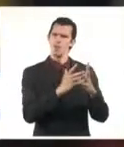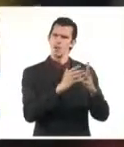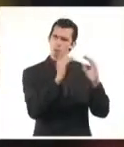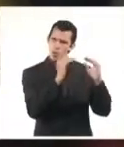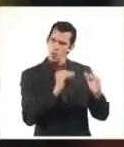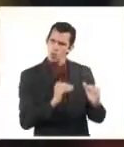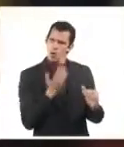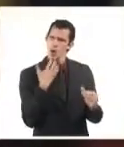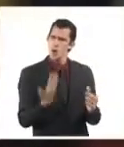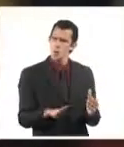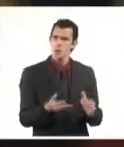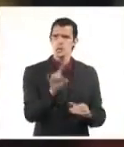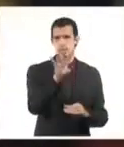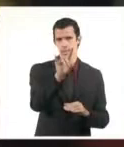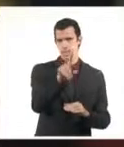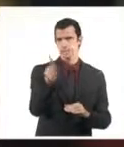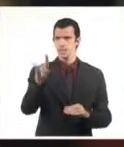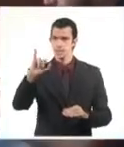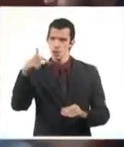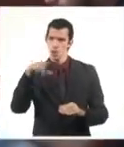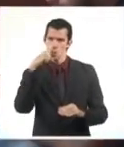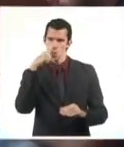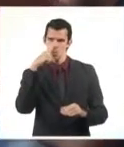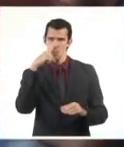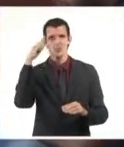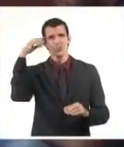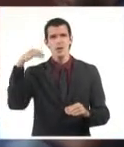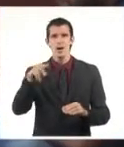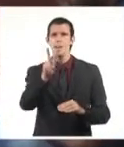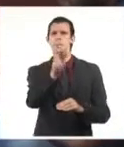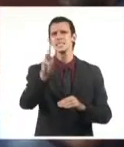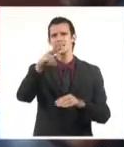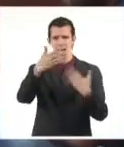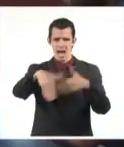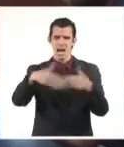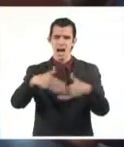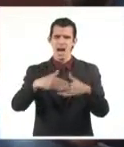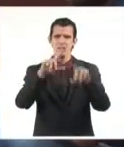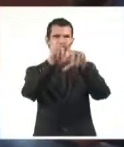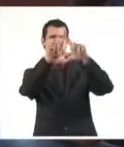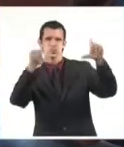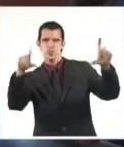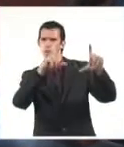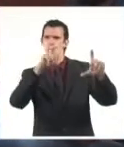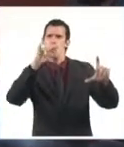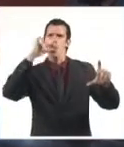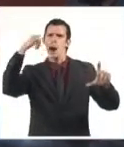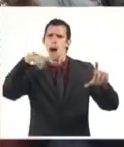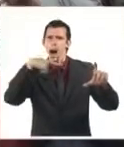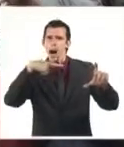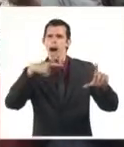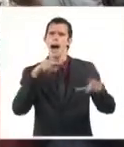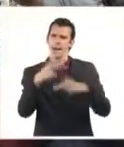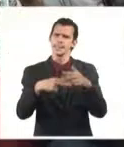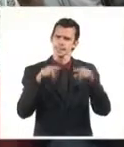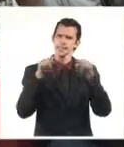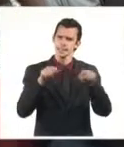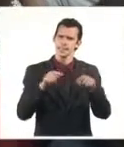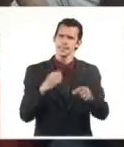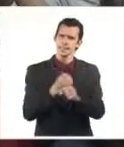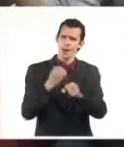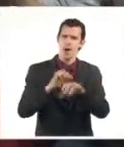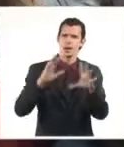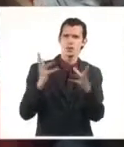15 y 16 de junio en el Salón de Cine del Pabellón Cuba. Su presidente, Rafael González Muñoz, los miembros de la Dirección Nacional y los